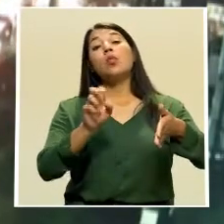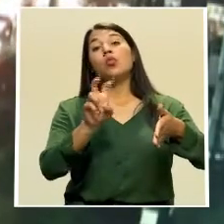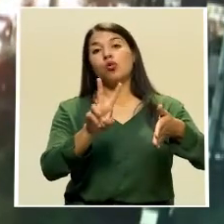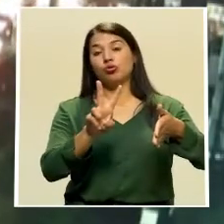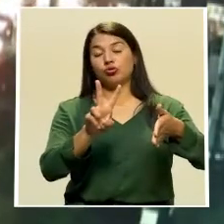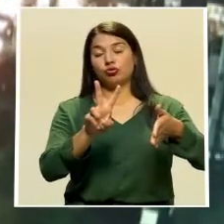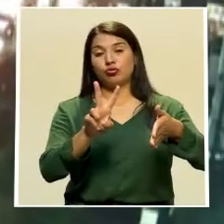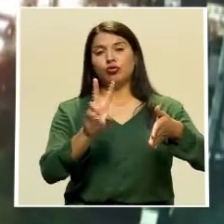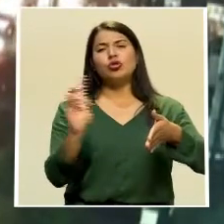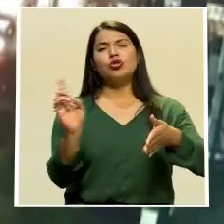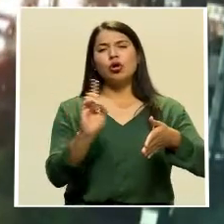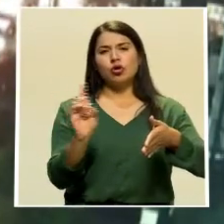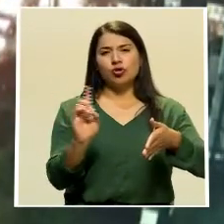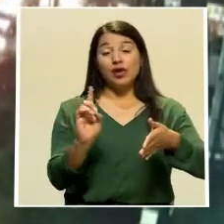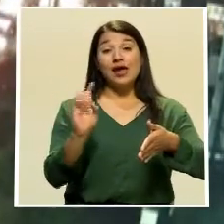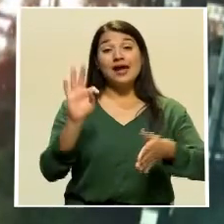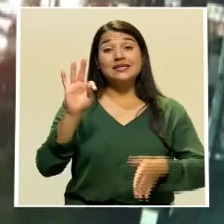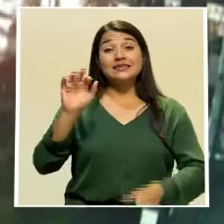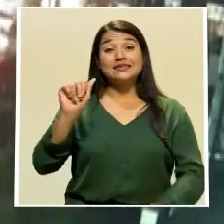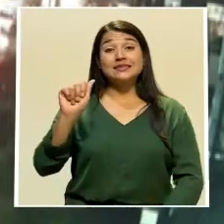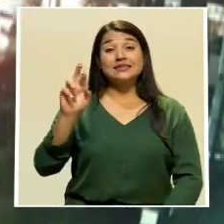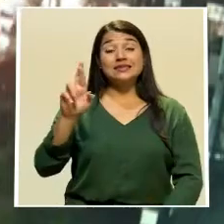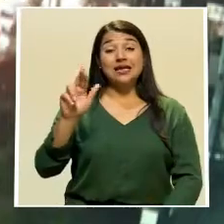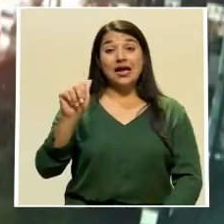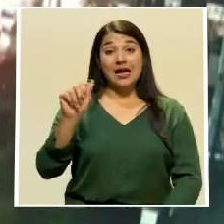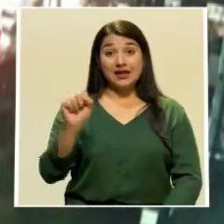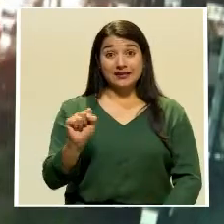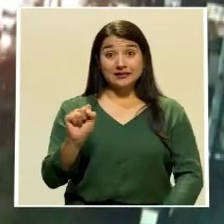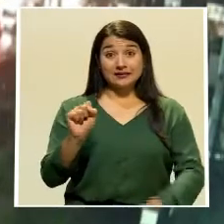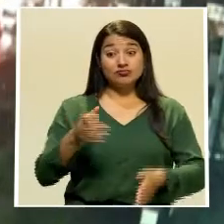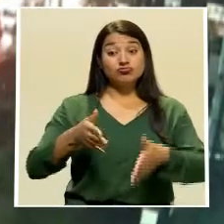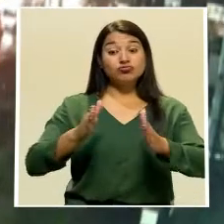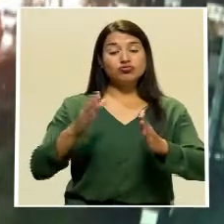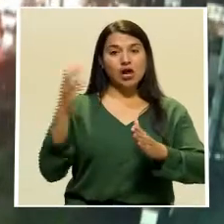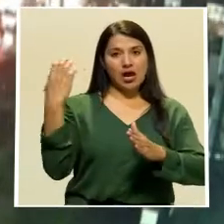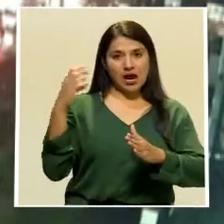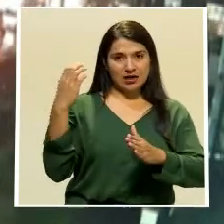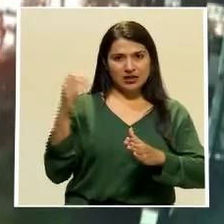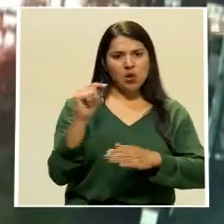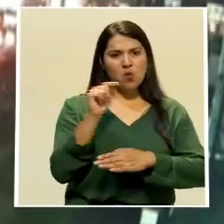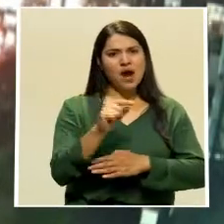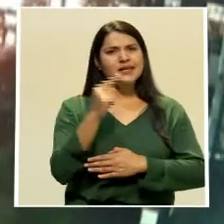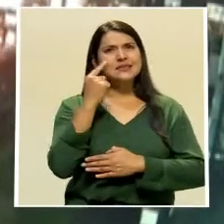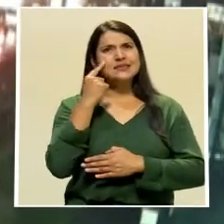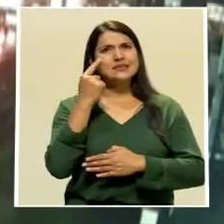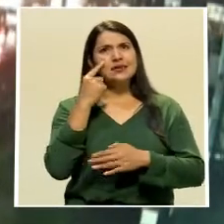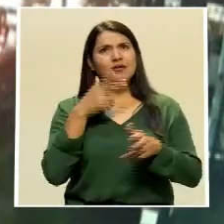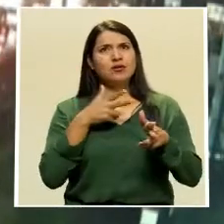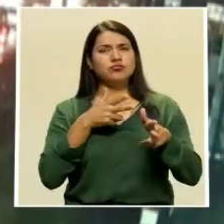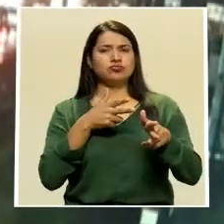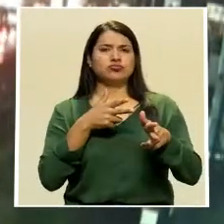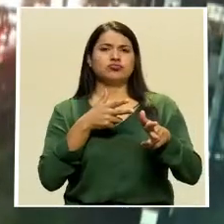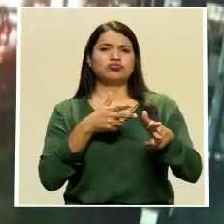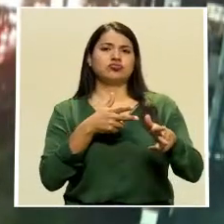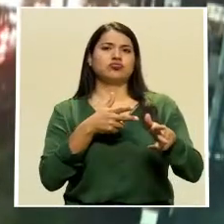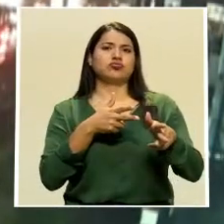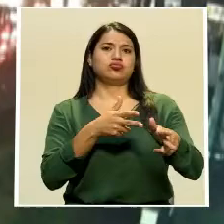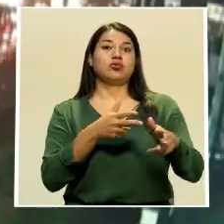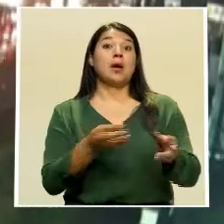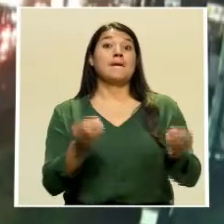2, en el sector de Taras, en Cartago, donde el tránsito se ve lento, mucho